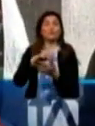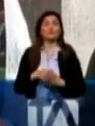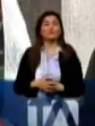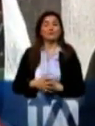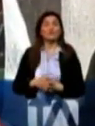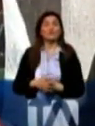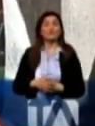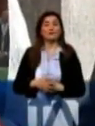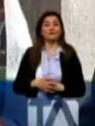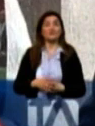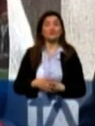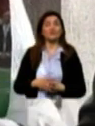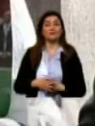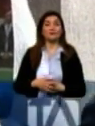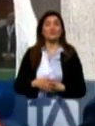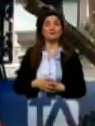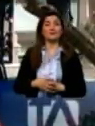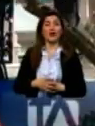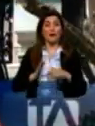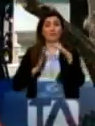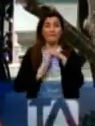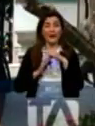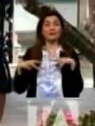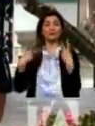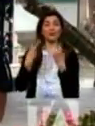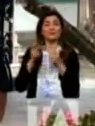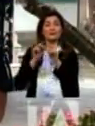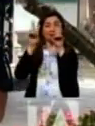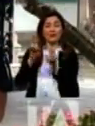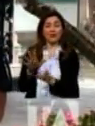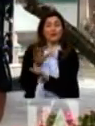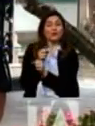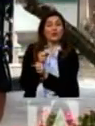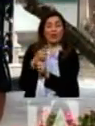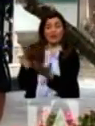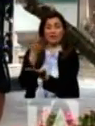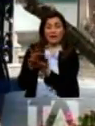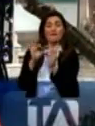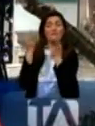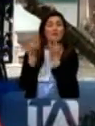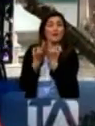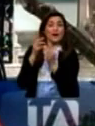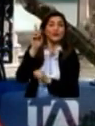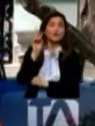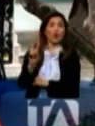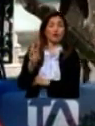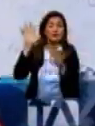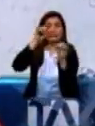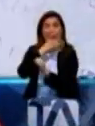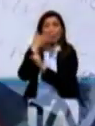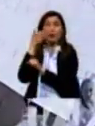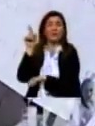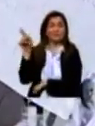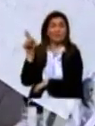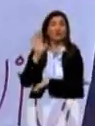paz, por la vida, por la soberanía. Y en materia de seguridad también hasta la Plaza Grande llegaron los familiares de las personas que se encuentran secuestradas.